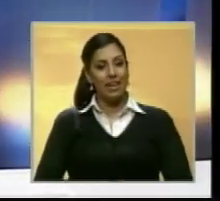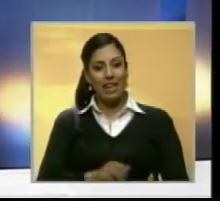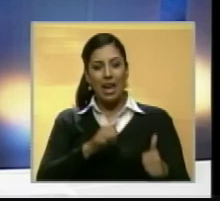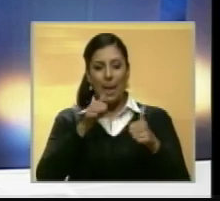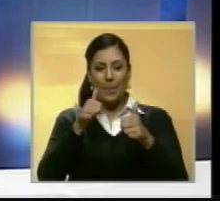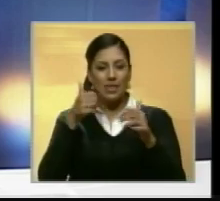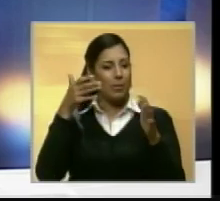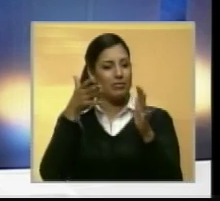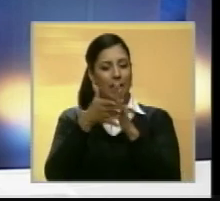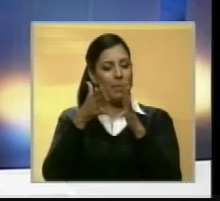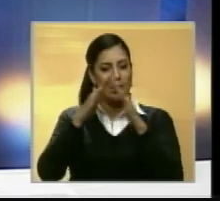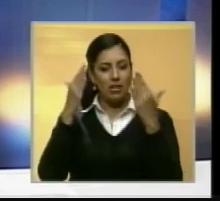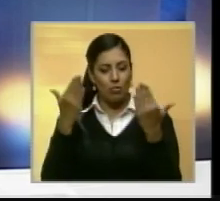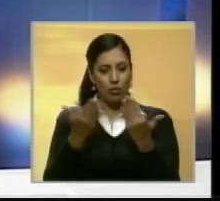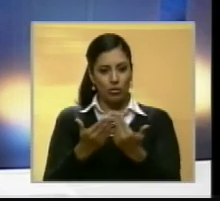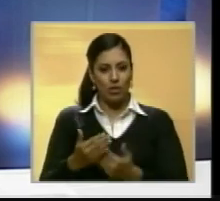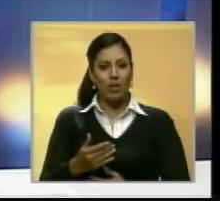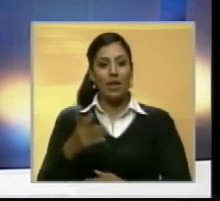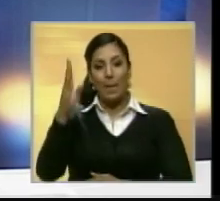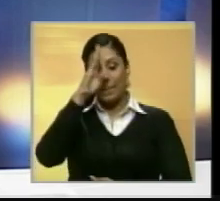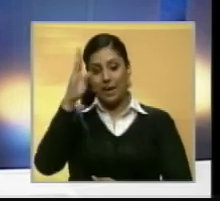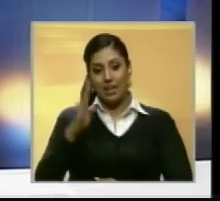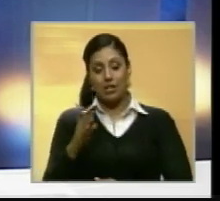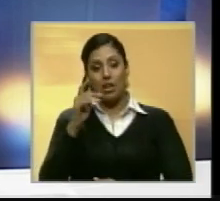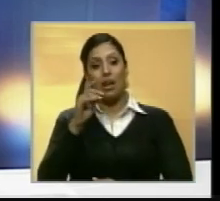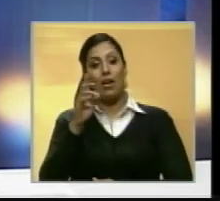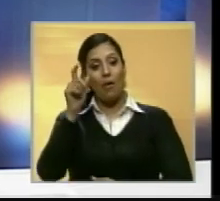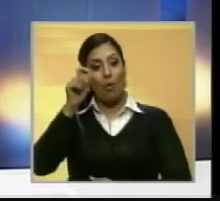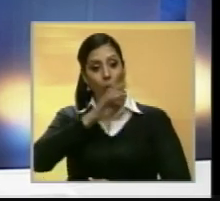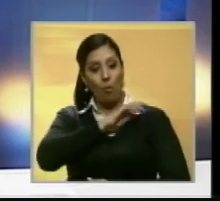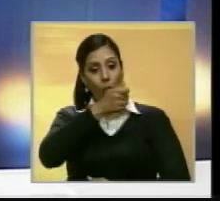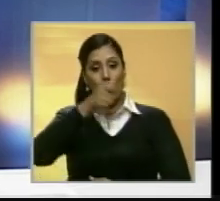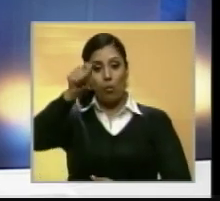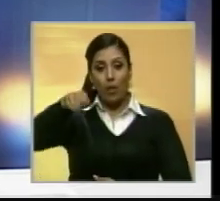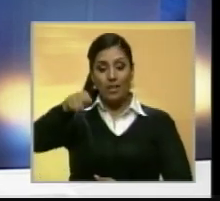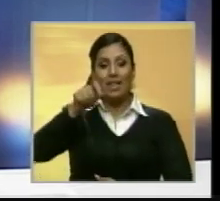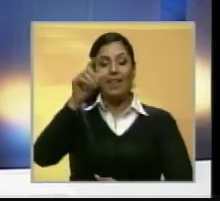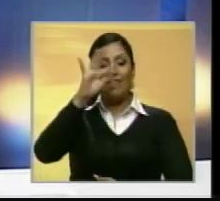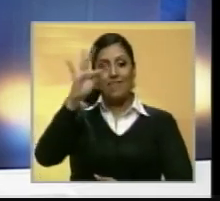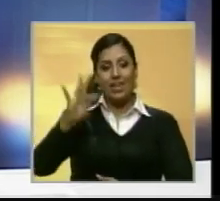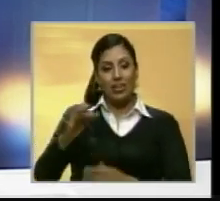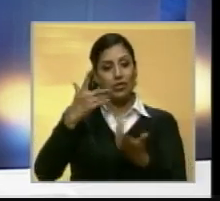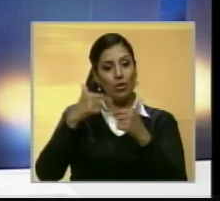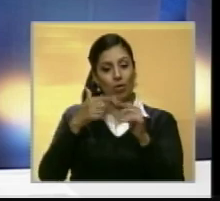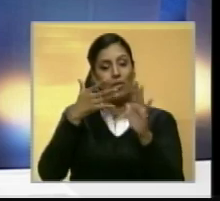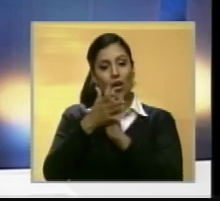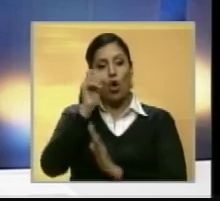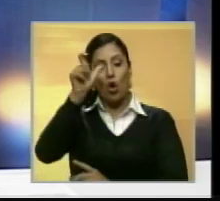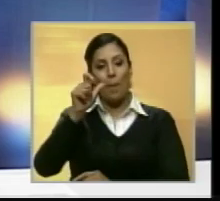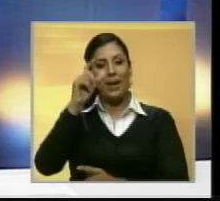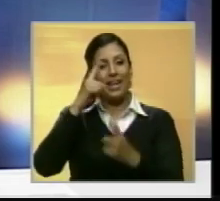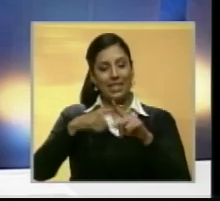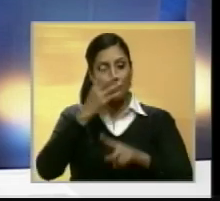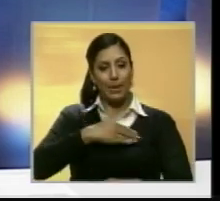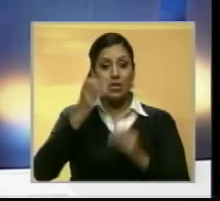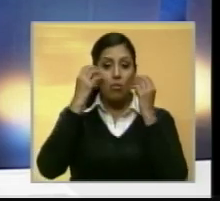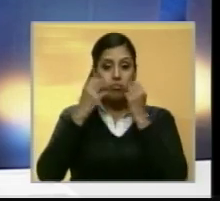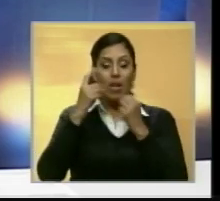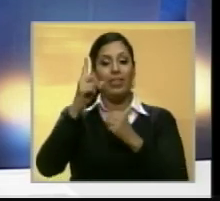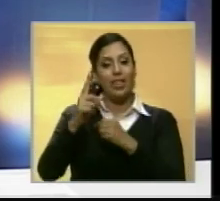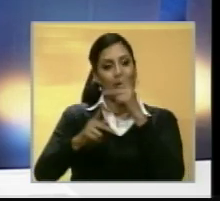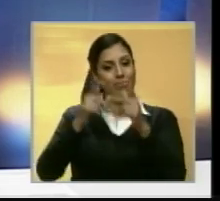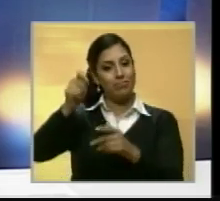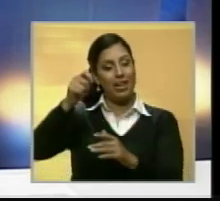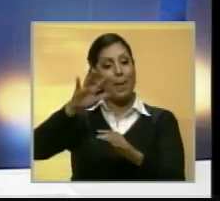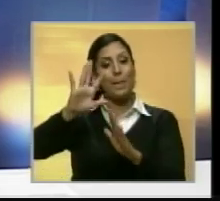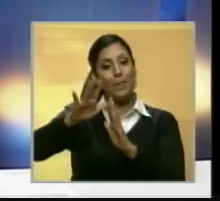Iniciamos nuestro recorrido por lo que pasa en el mundo en Brasil, donde un juez federal determinó que el expresidente Luis Ignacio Lula da Silva sea procesado